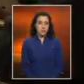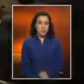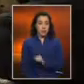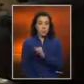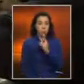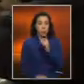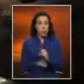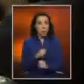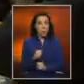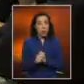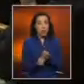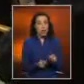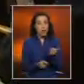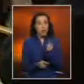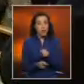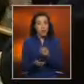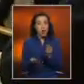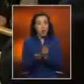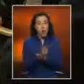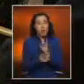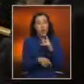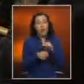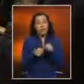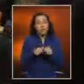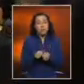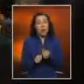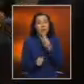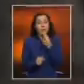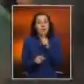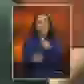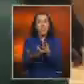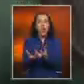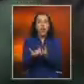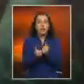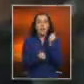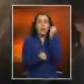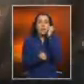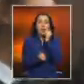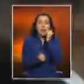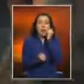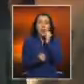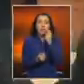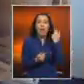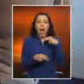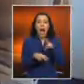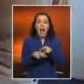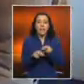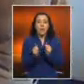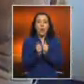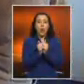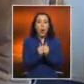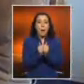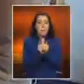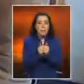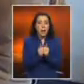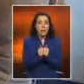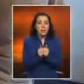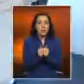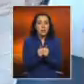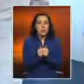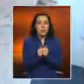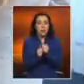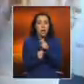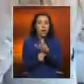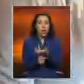Después de un año, regresó a su colegio de toda la vida, donde fue acogido con afecto por sus antiguos compañeros. O sea, él